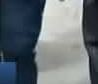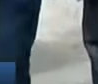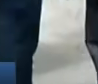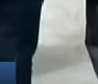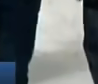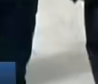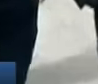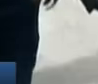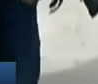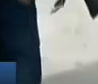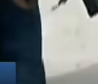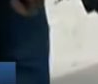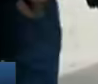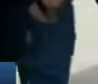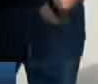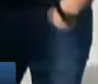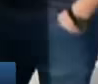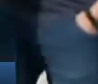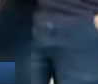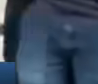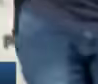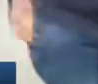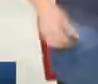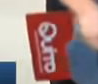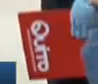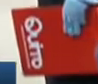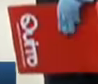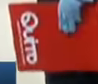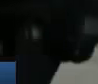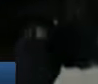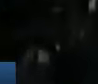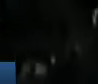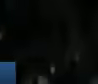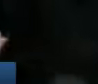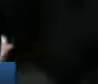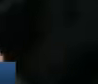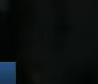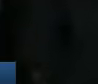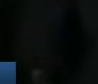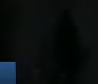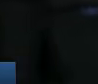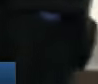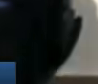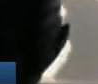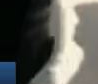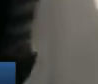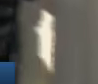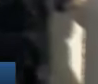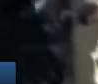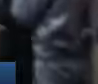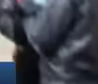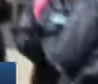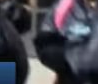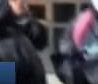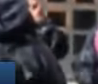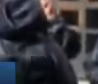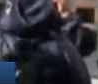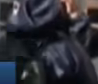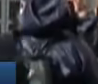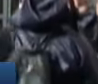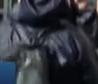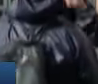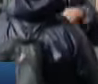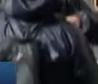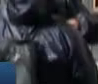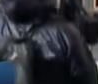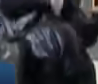Fiscalía y policía allanaron oficinas en la Secretaría de Salud del municipio de Quito por presunto sobreprecio en la compra de pruebas de